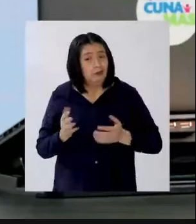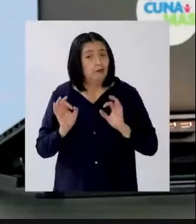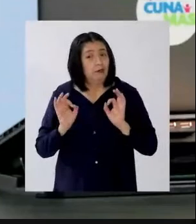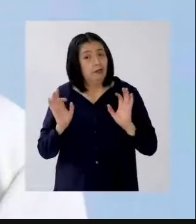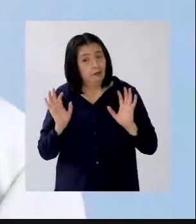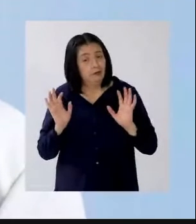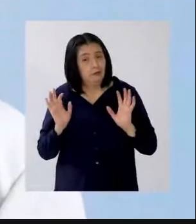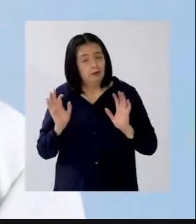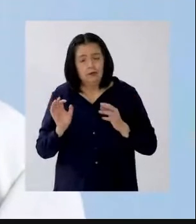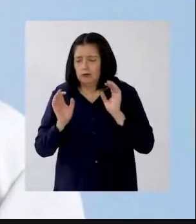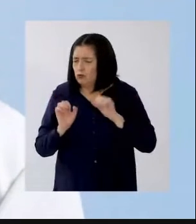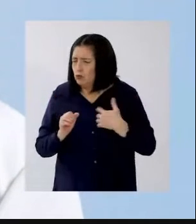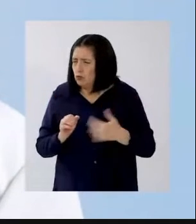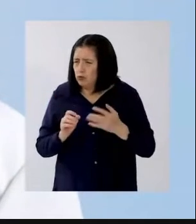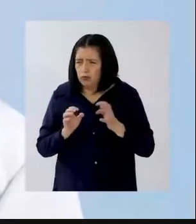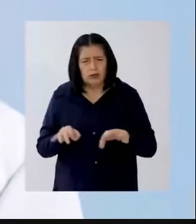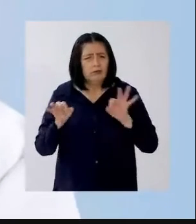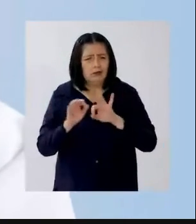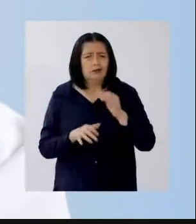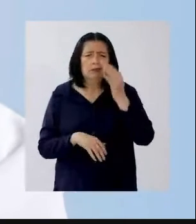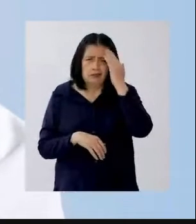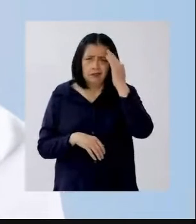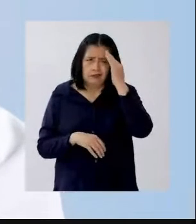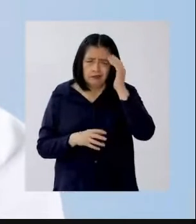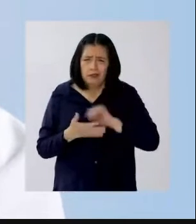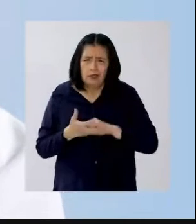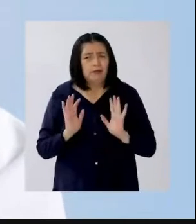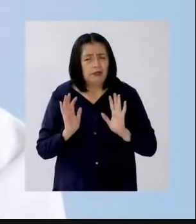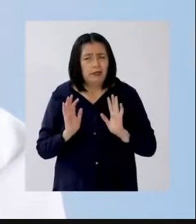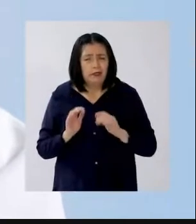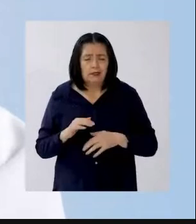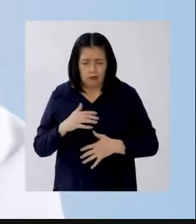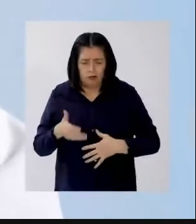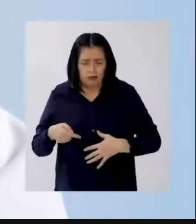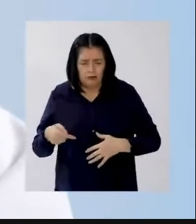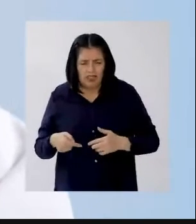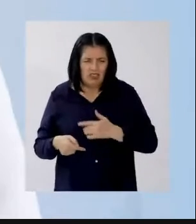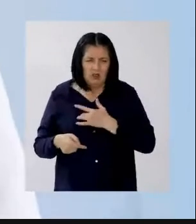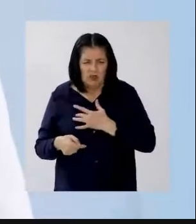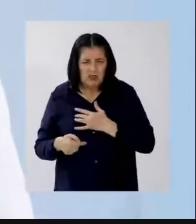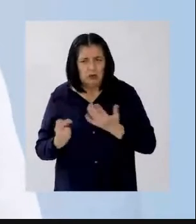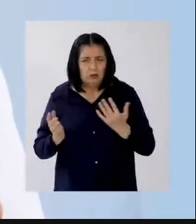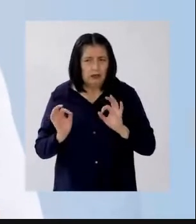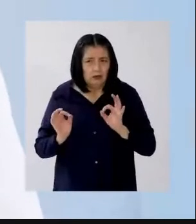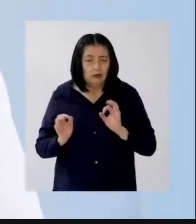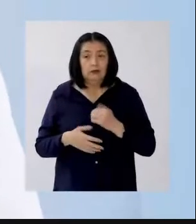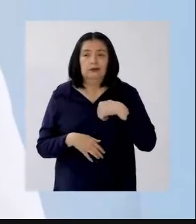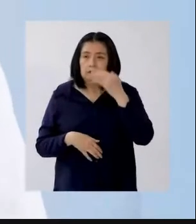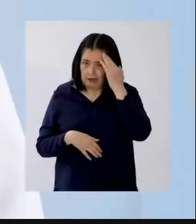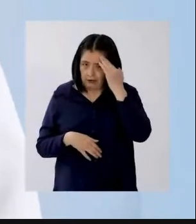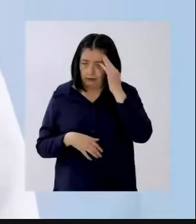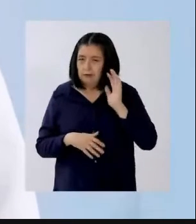peligro. Qué importante es conocer los signos de alarma durante el embarazo, ¿verdad? Saber